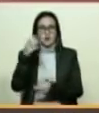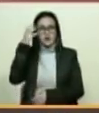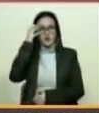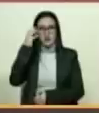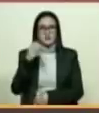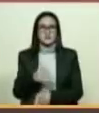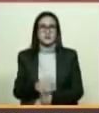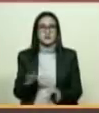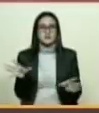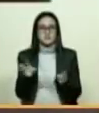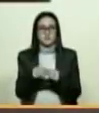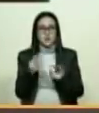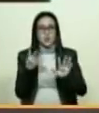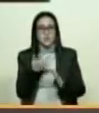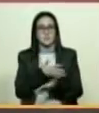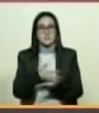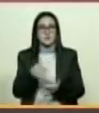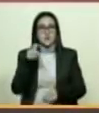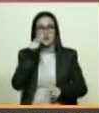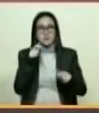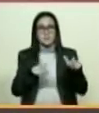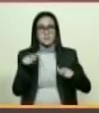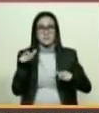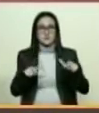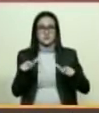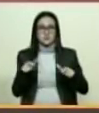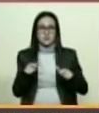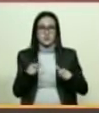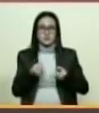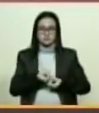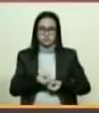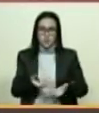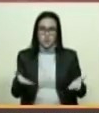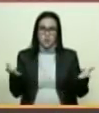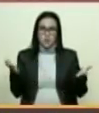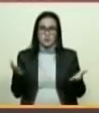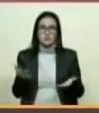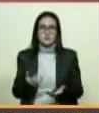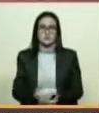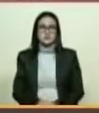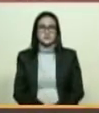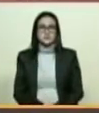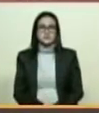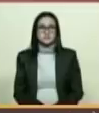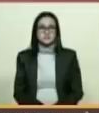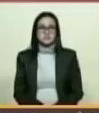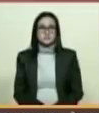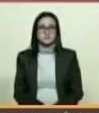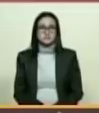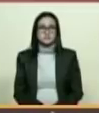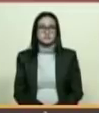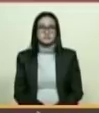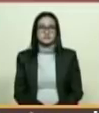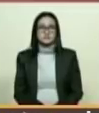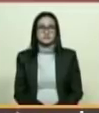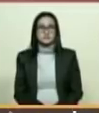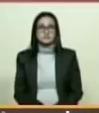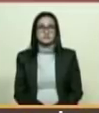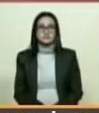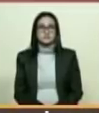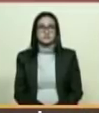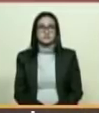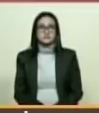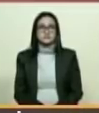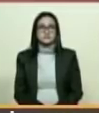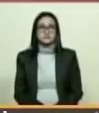fueron 9 millones de personas beneficiadas con el bono de Reyes. Respecto al